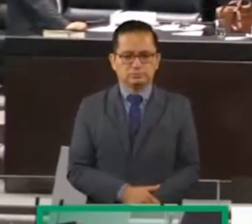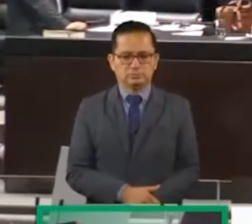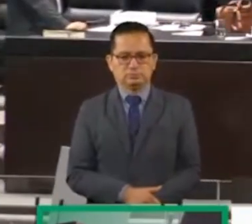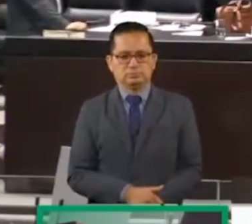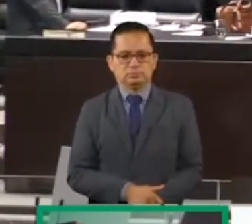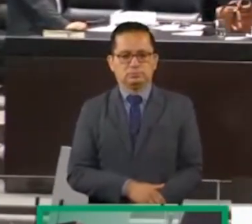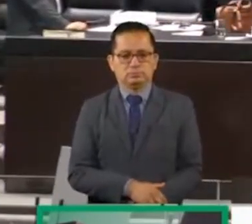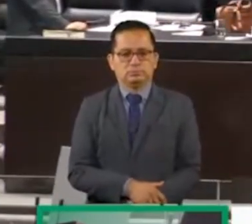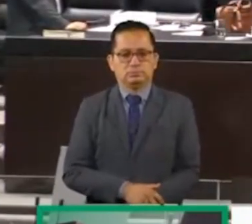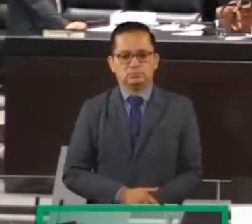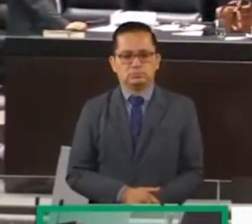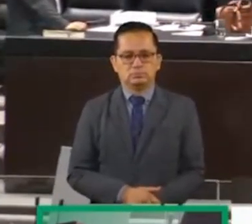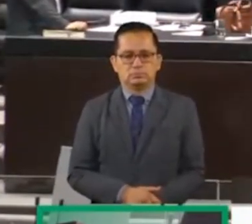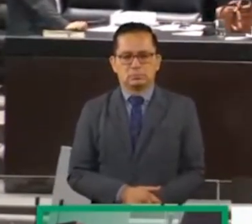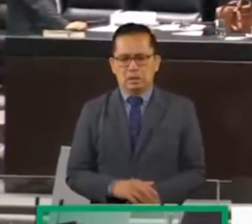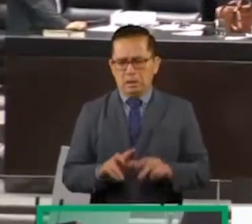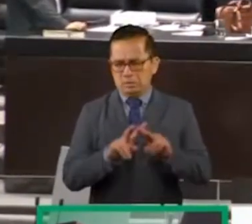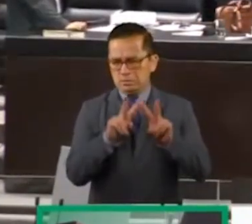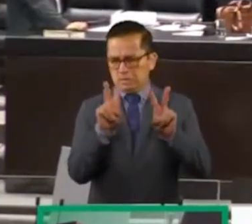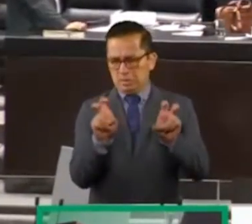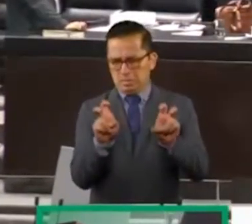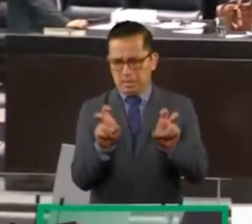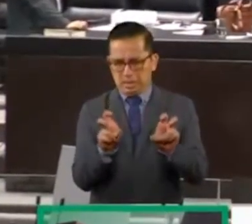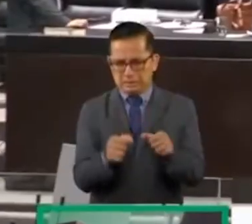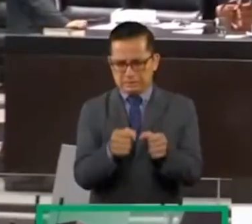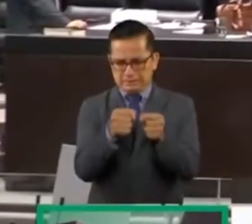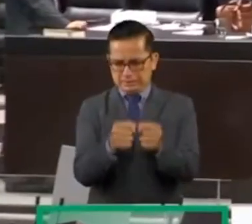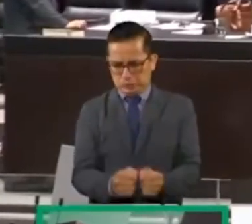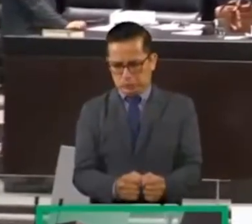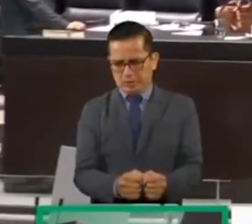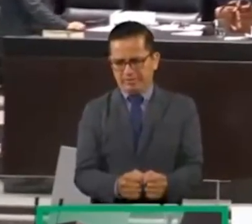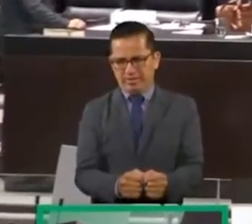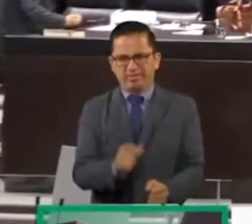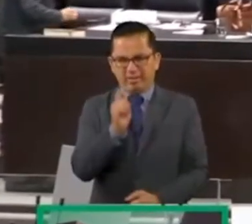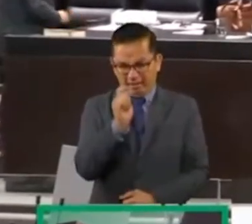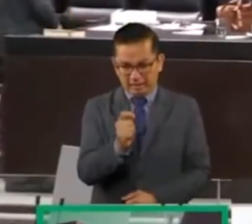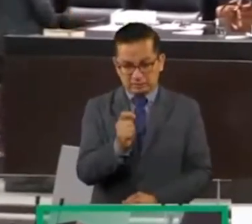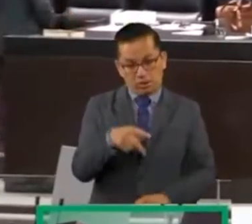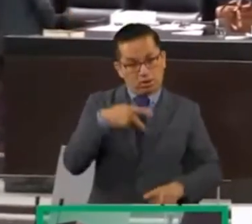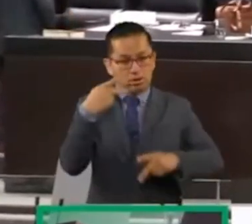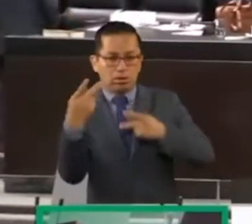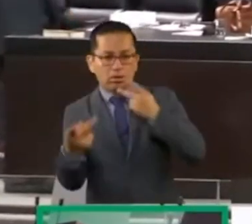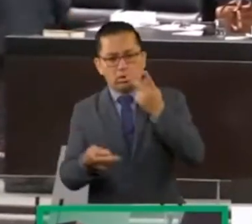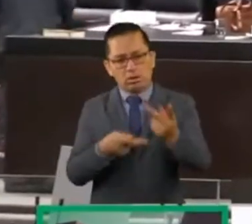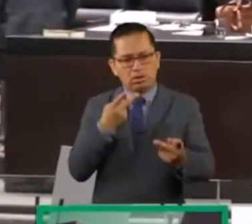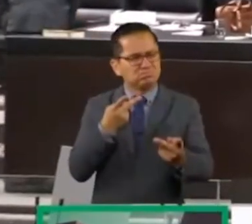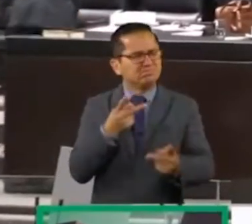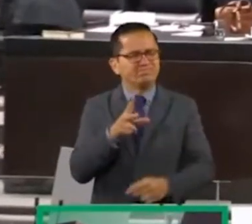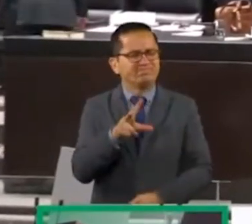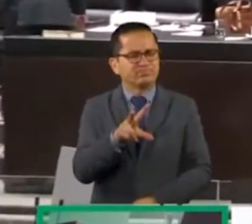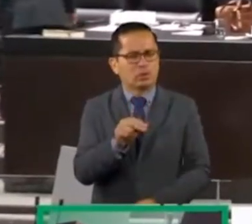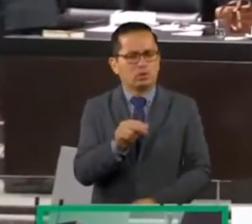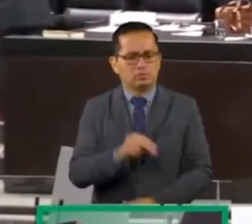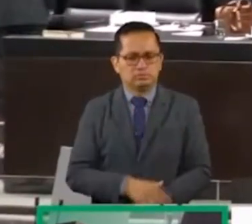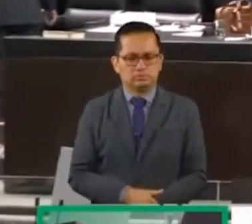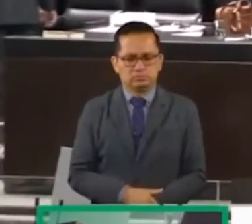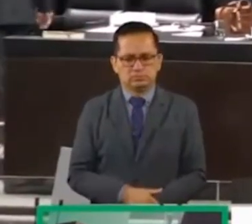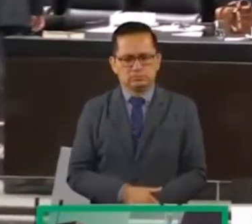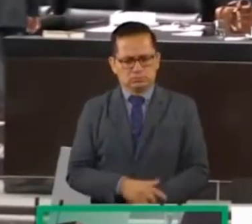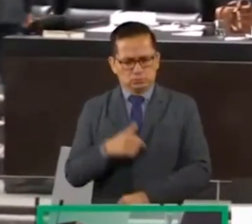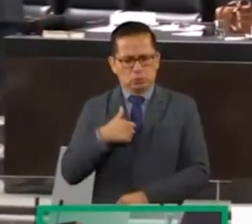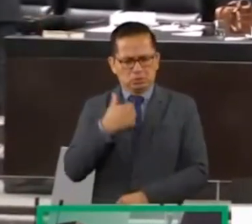La seguridad no es un tema de discursos y me quiero referir principalmente a las y